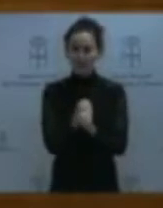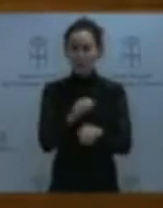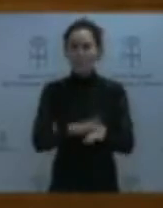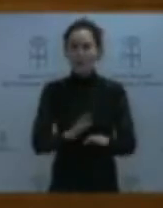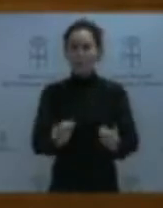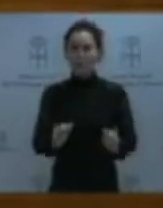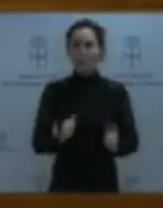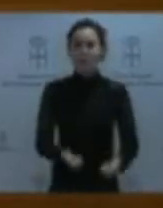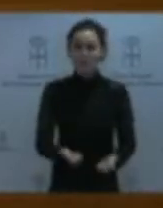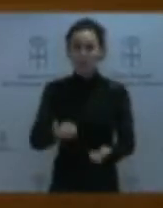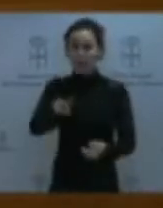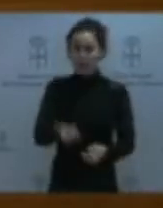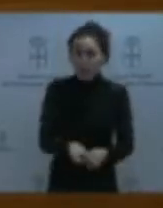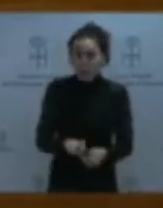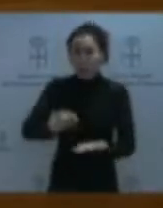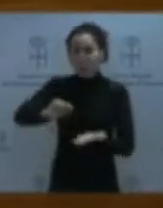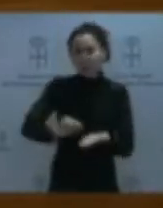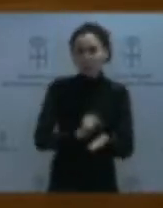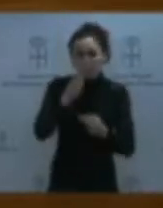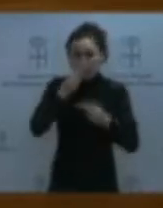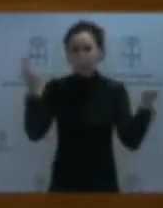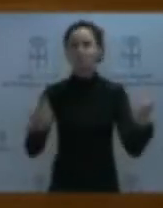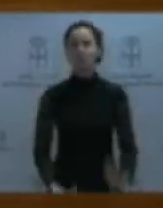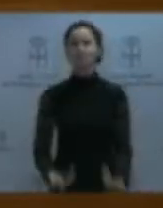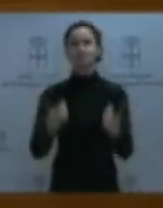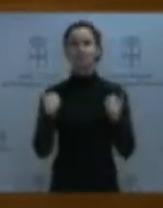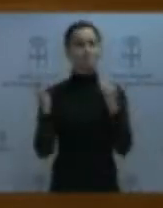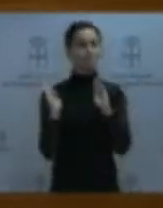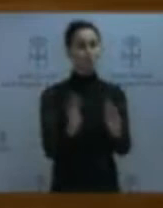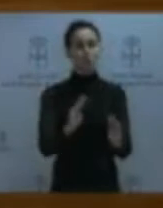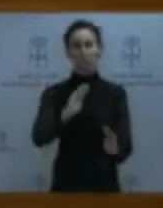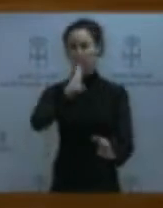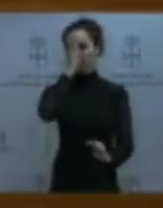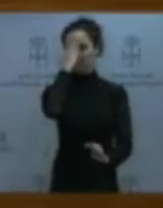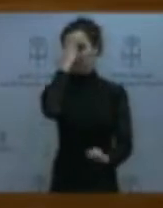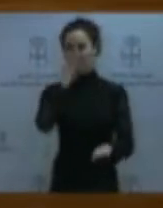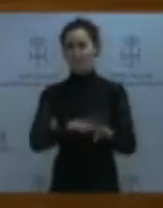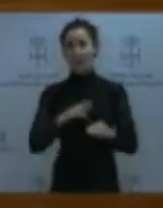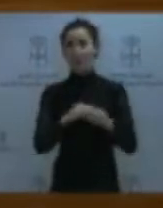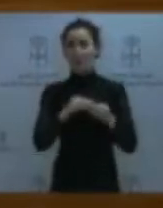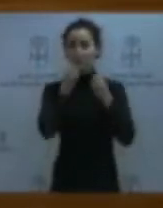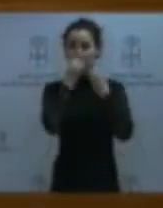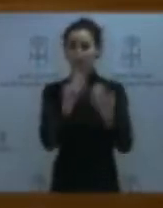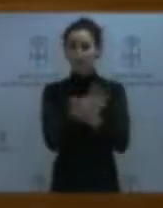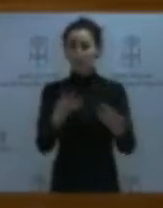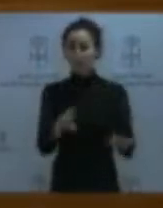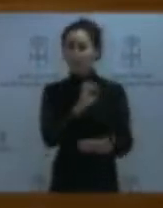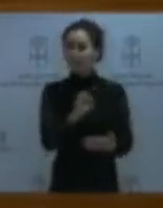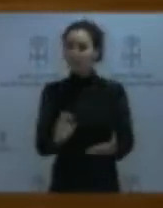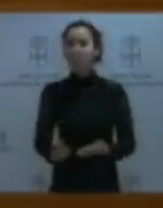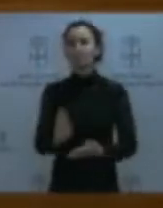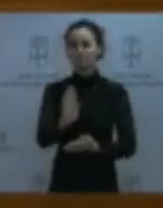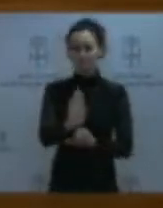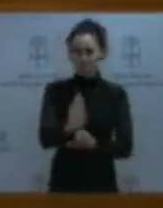compra y contratación pública responsable es clave para hacer un buen uso de ese 19% que representa